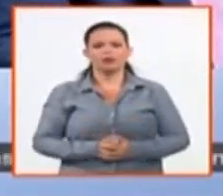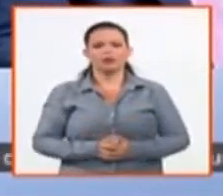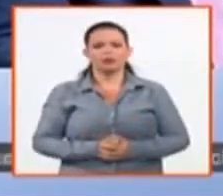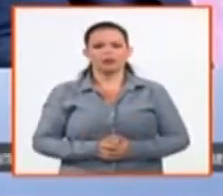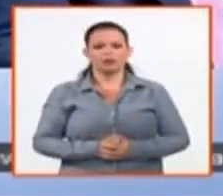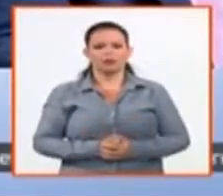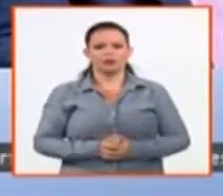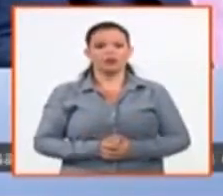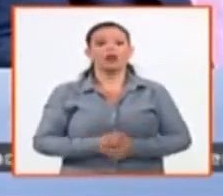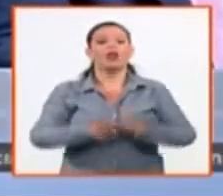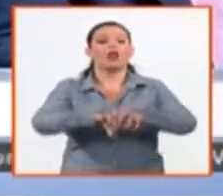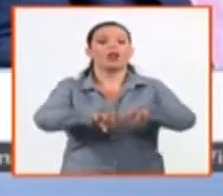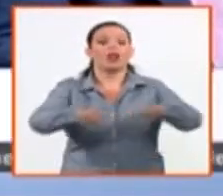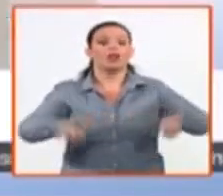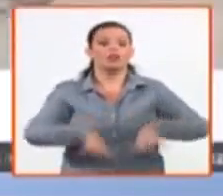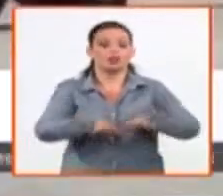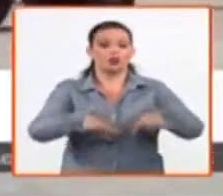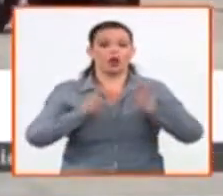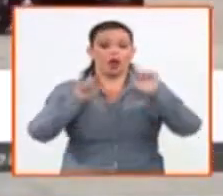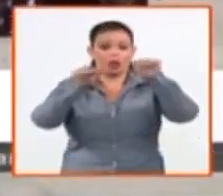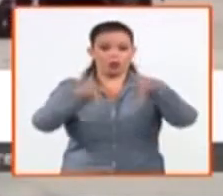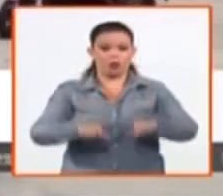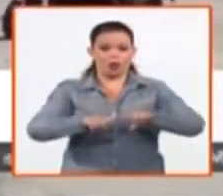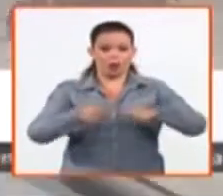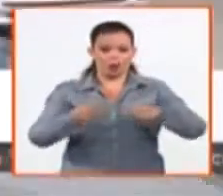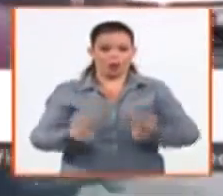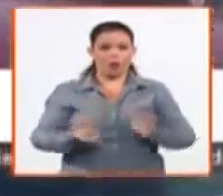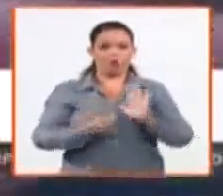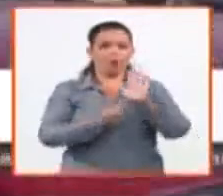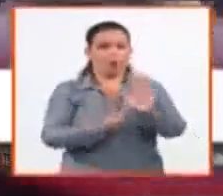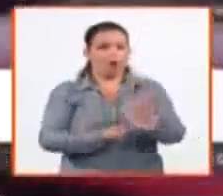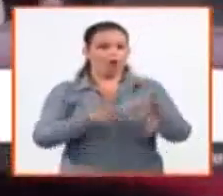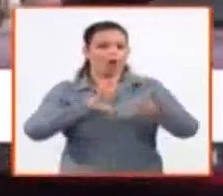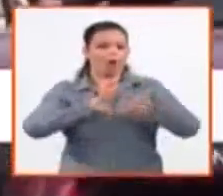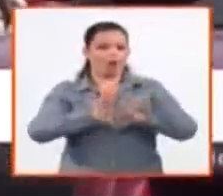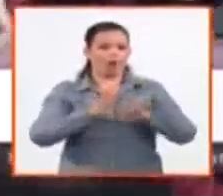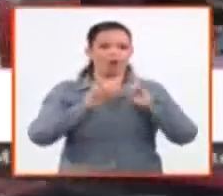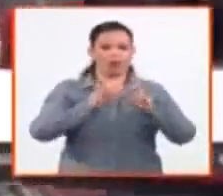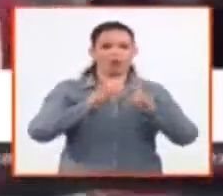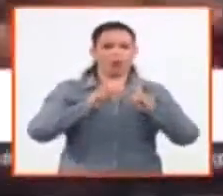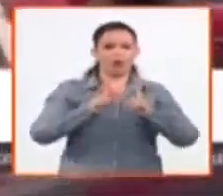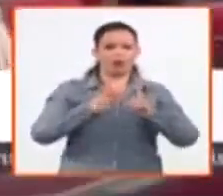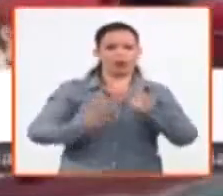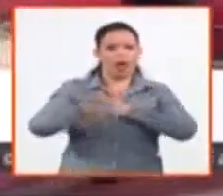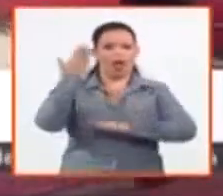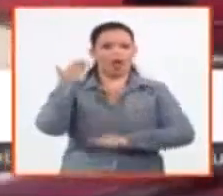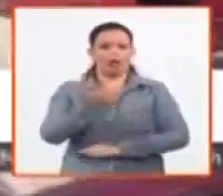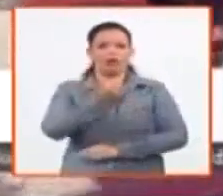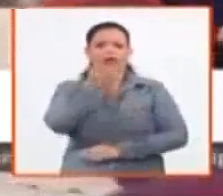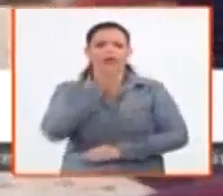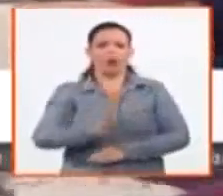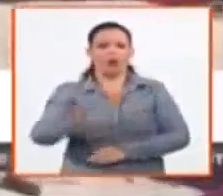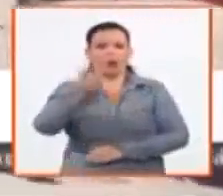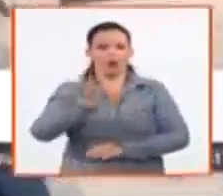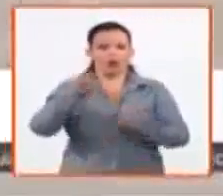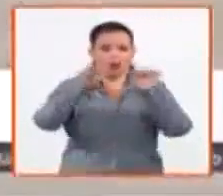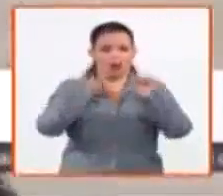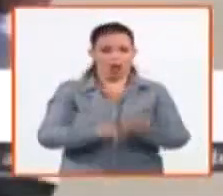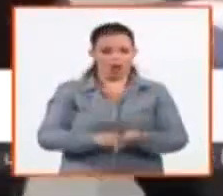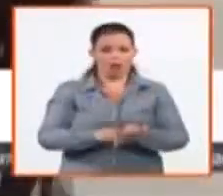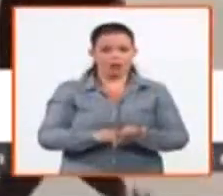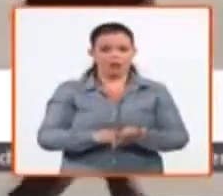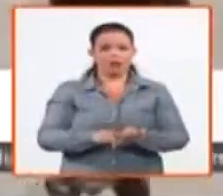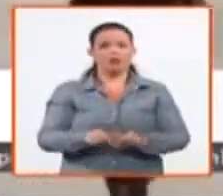La situación actual es el resultado de la política fallida de Washington en Afganistán. China respeta la